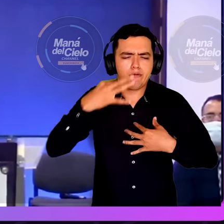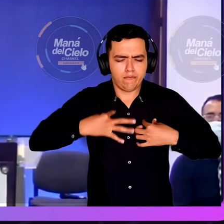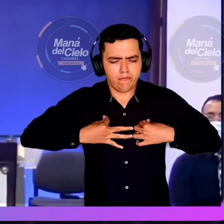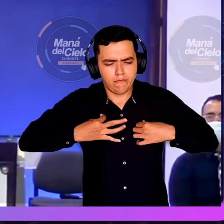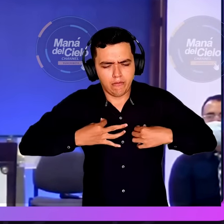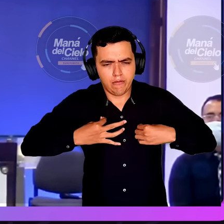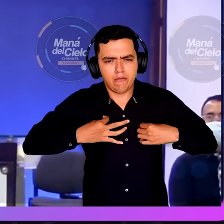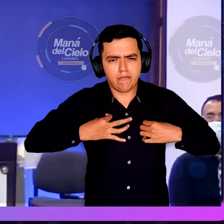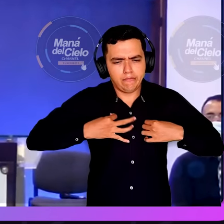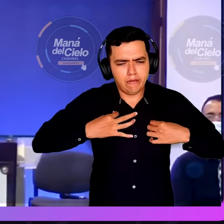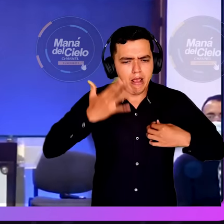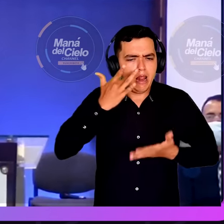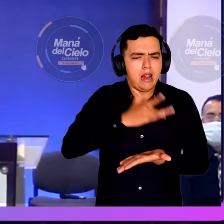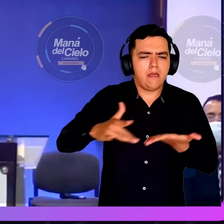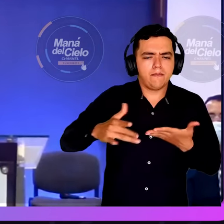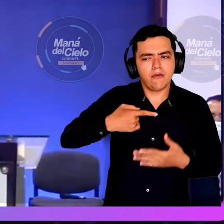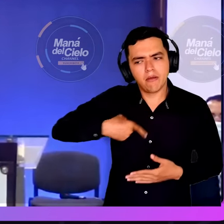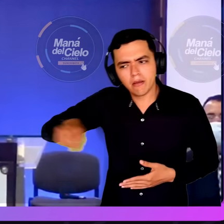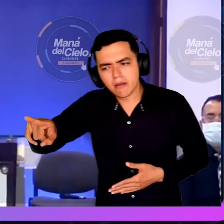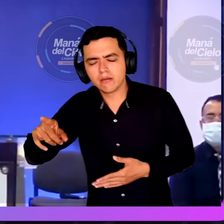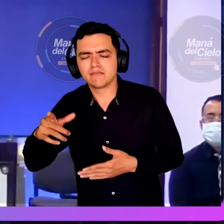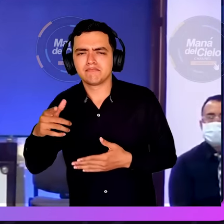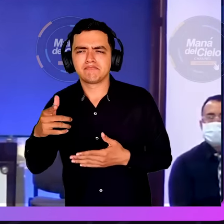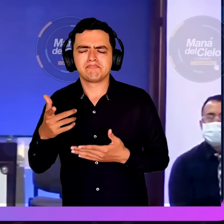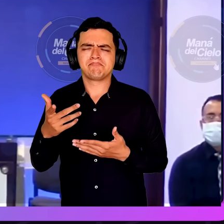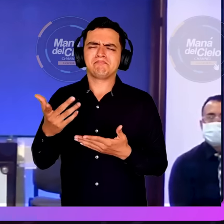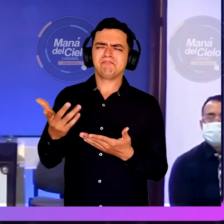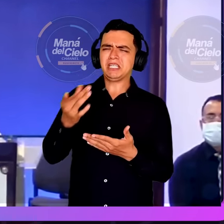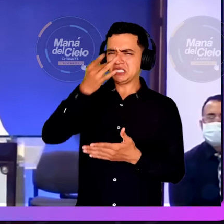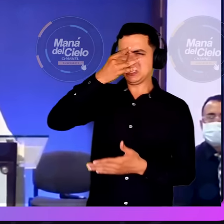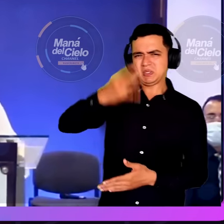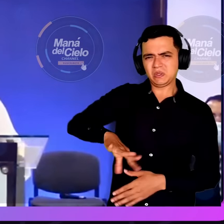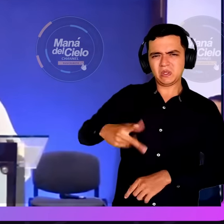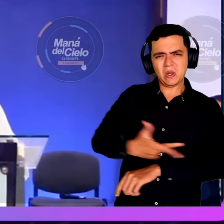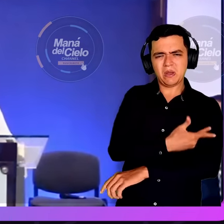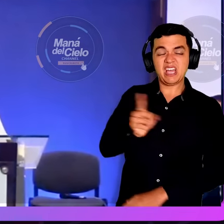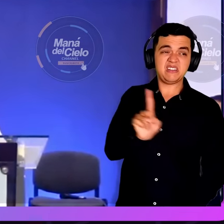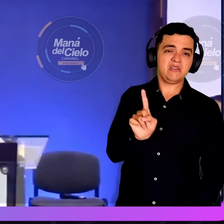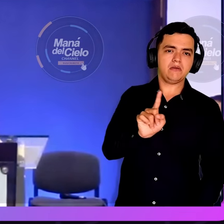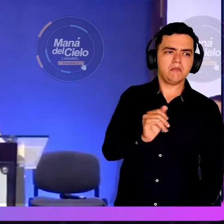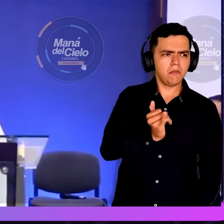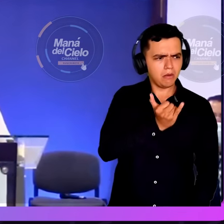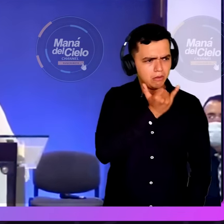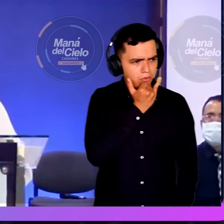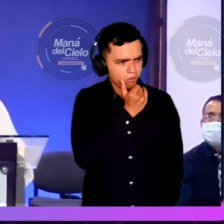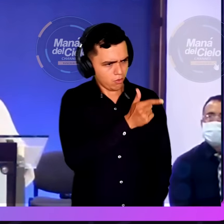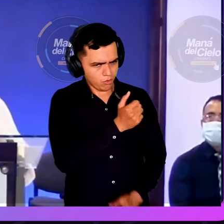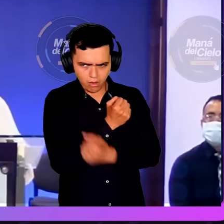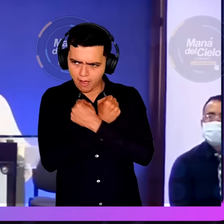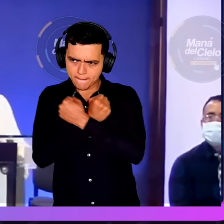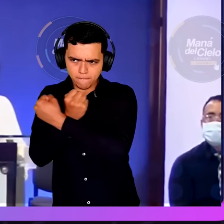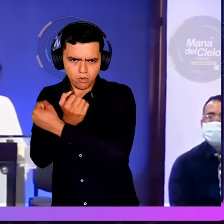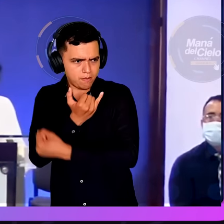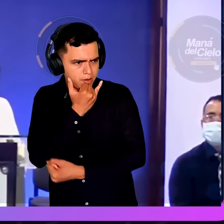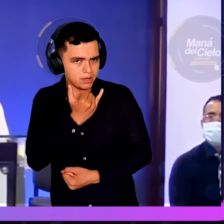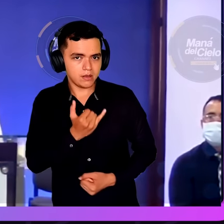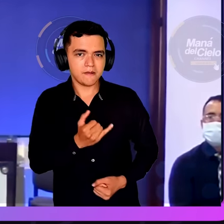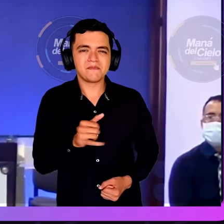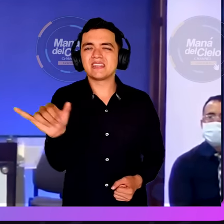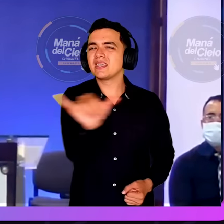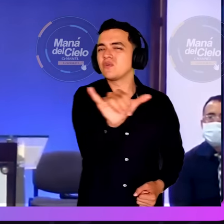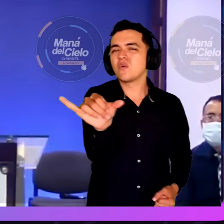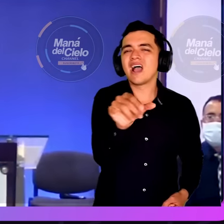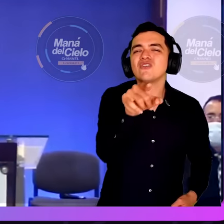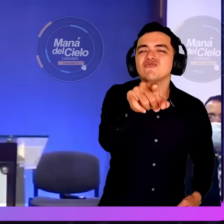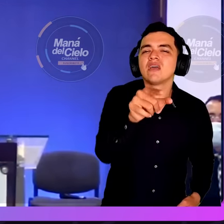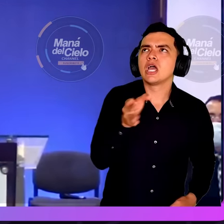que yo dormía, mi corazón velaba, pero cuando llega el amado no le abre la puerta. Ya, por eso léalo en la casa. No, ya me he bañado, cómo